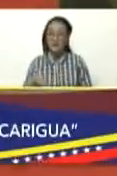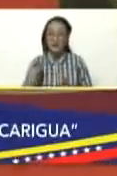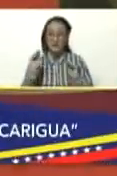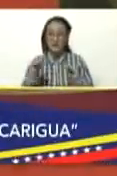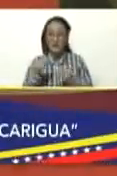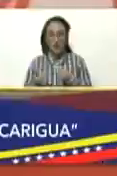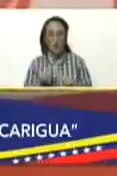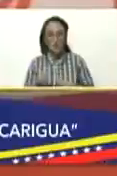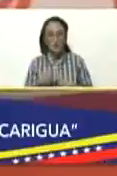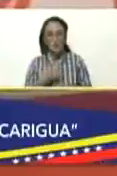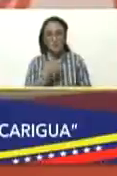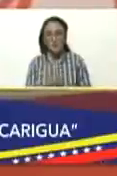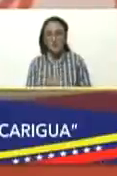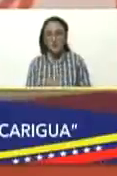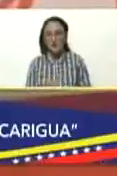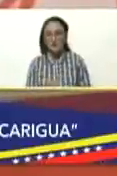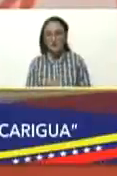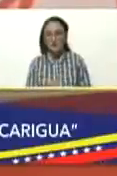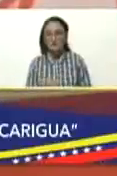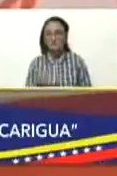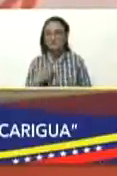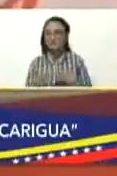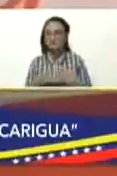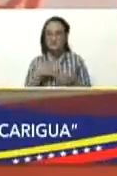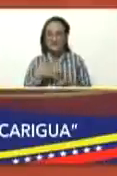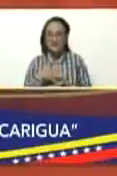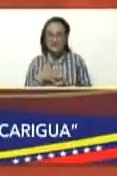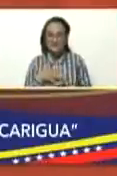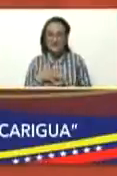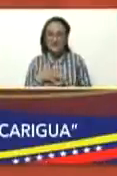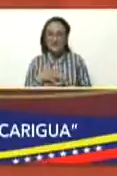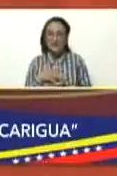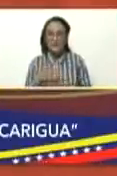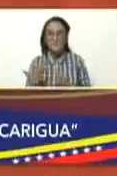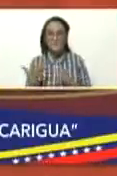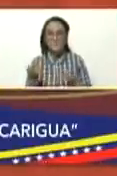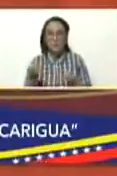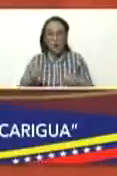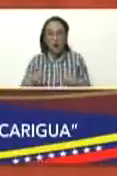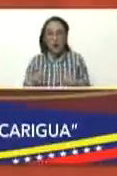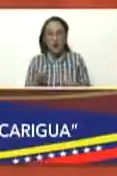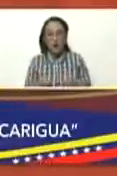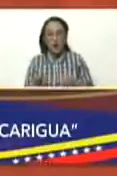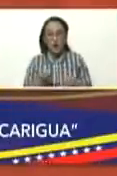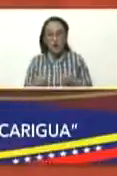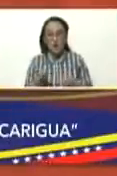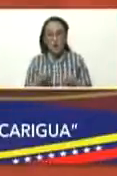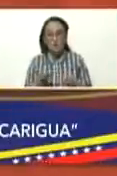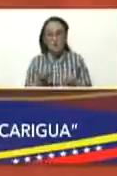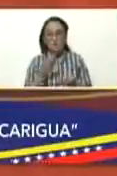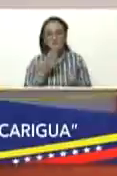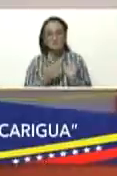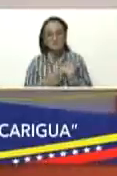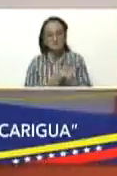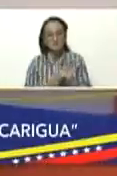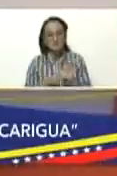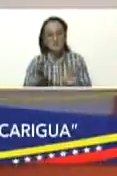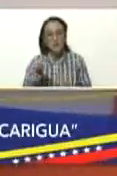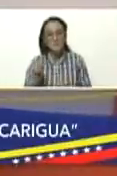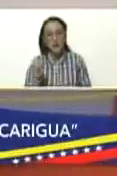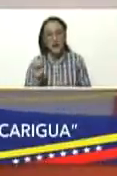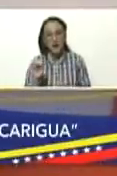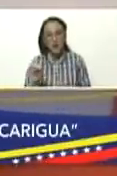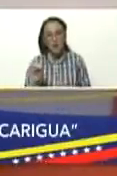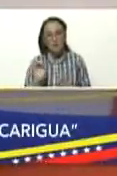¿cómo hicimos este proyecto en medio de la crisis, en medio del bloqueo económico? Nosotros, bueno, con el ejemplo de Mao, que florezcan